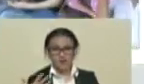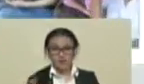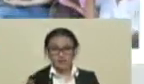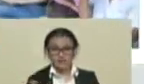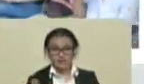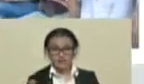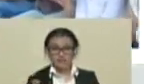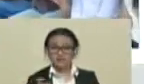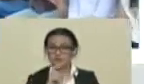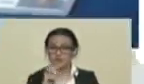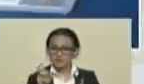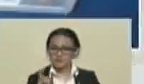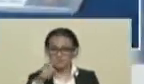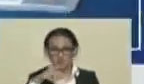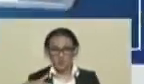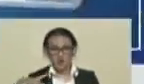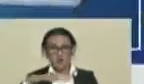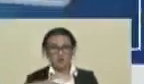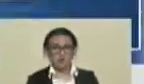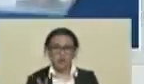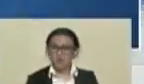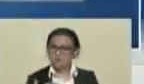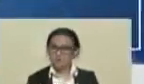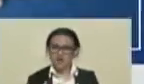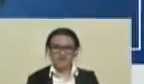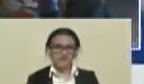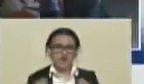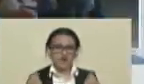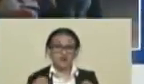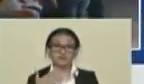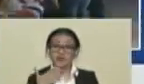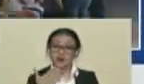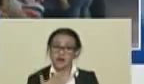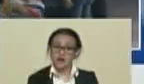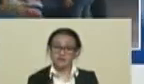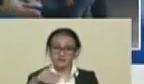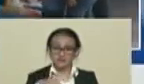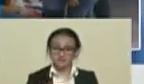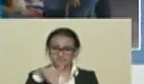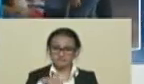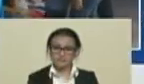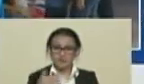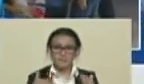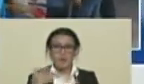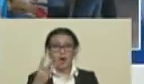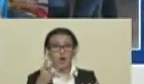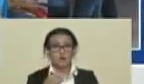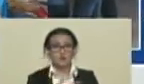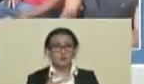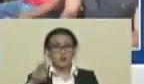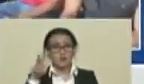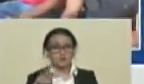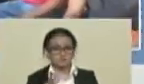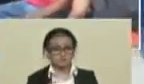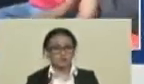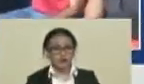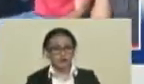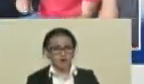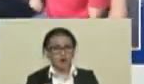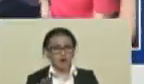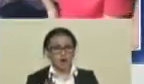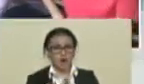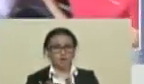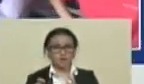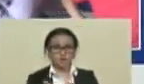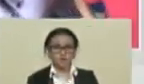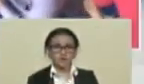la decidió el pueblo. Se acabó la violencia gracias a la elección de más de 8 millones que apostaron a la constituyente. En Venezuela